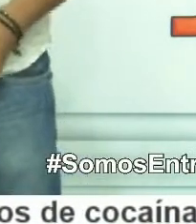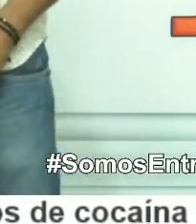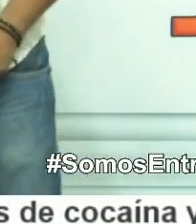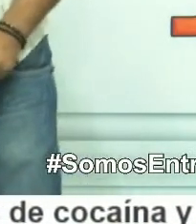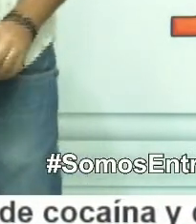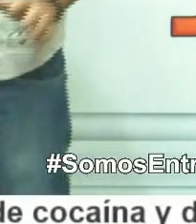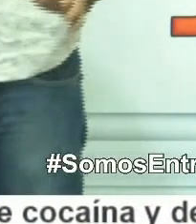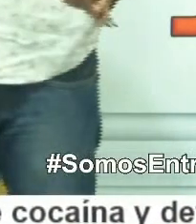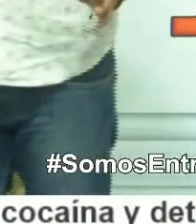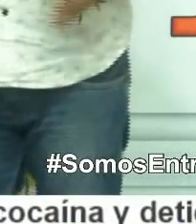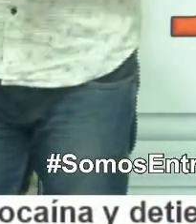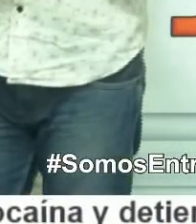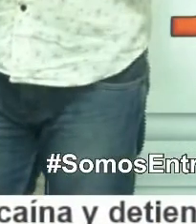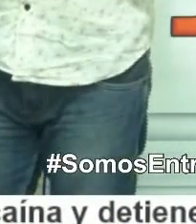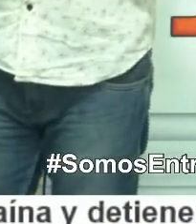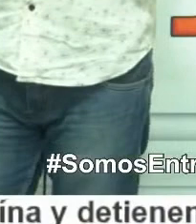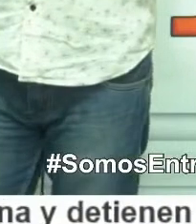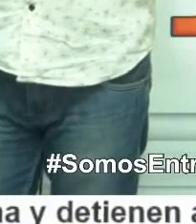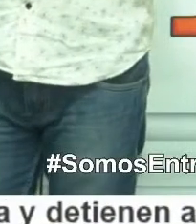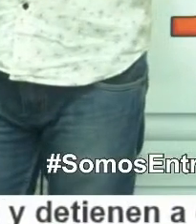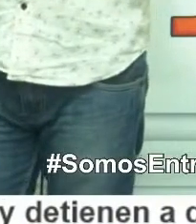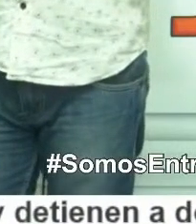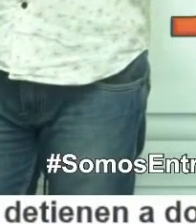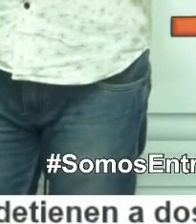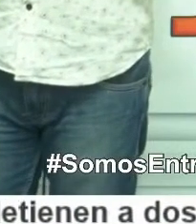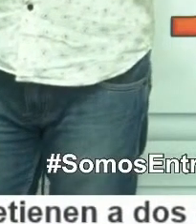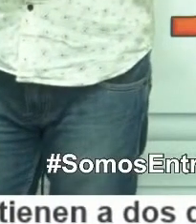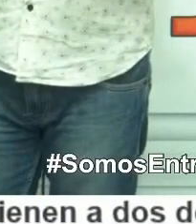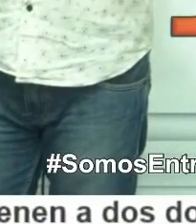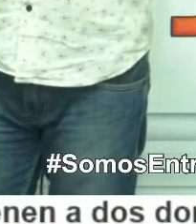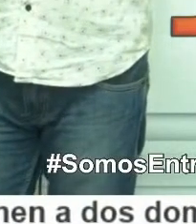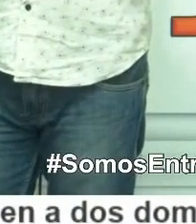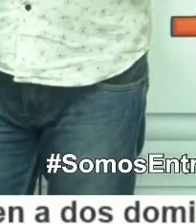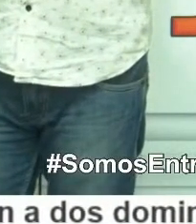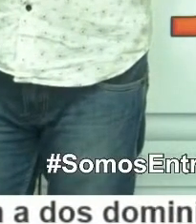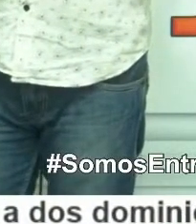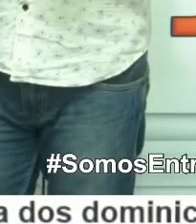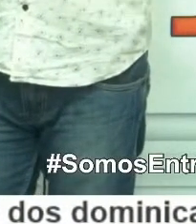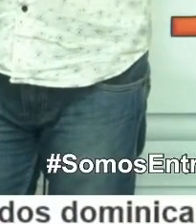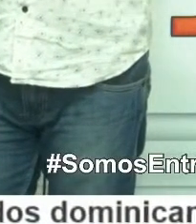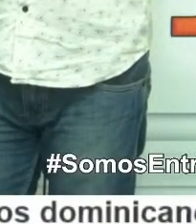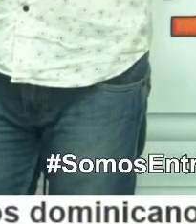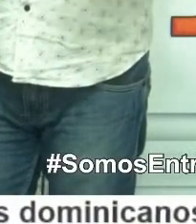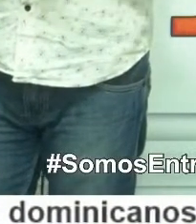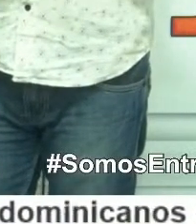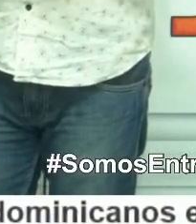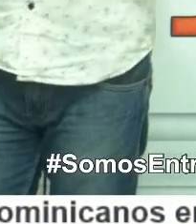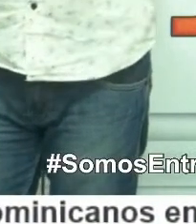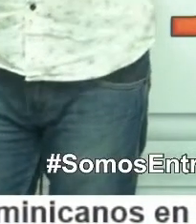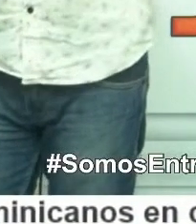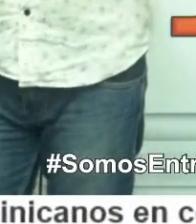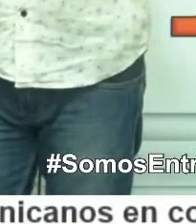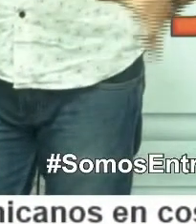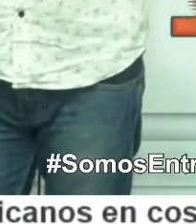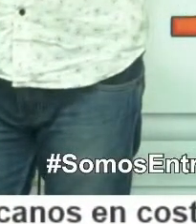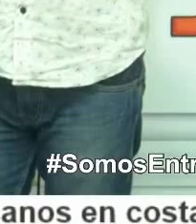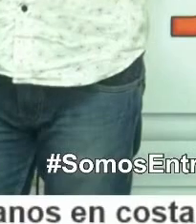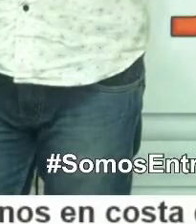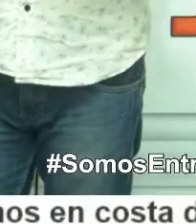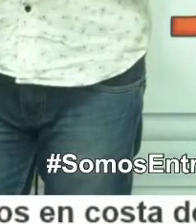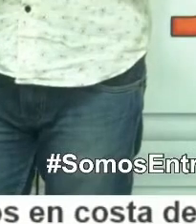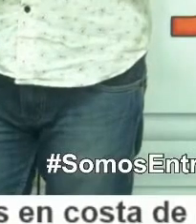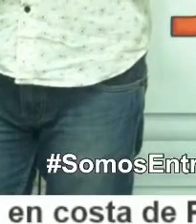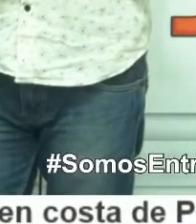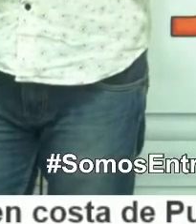de toma de posesión. Yo supongo también que el maquillista fue cancelado hoy de una vez. De una vez cancelado